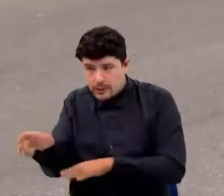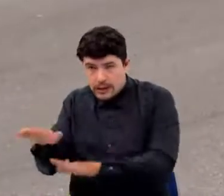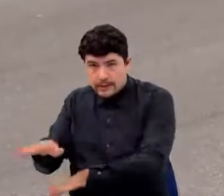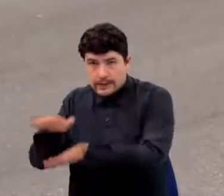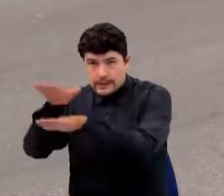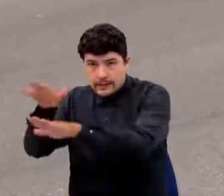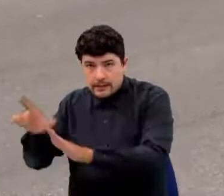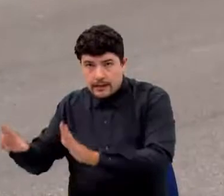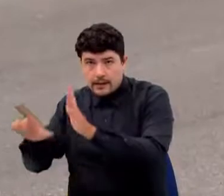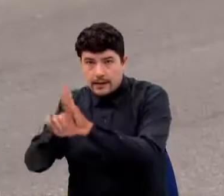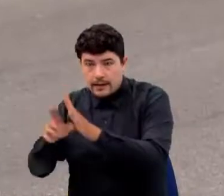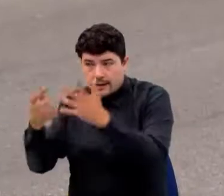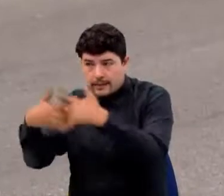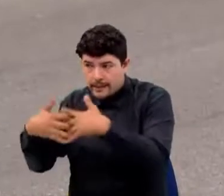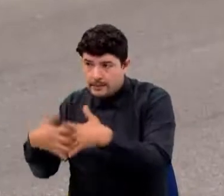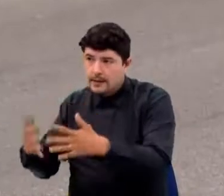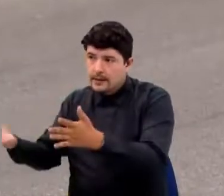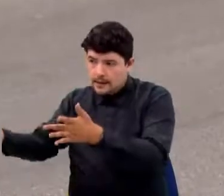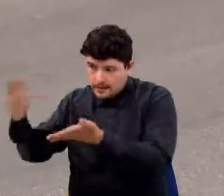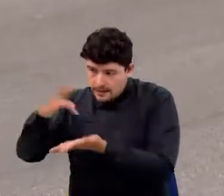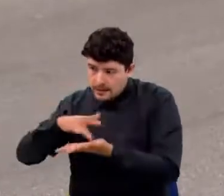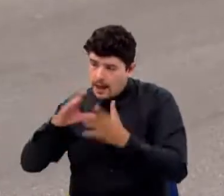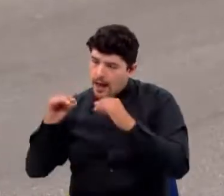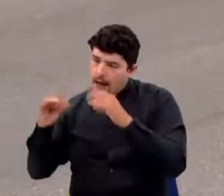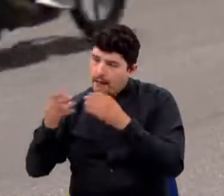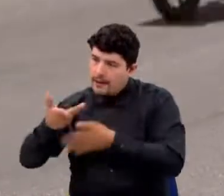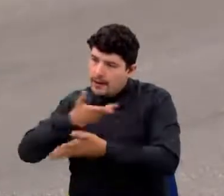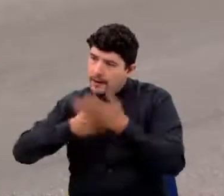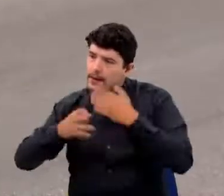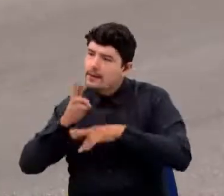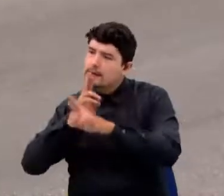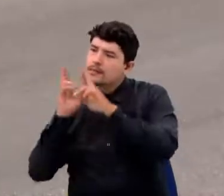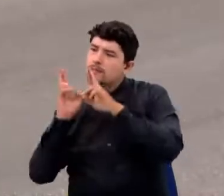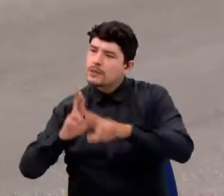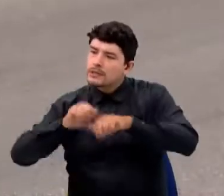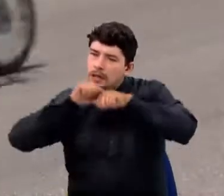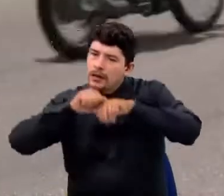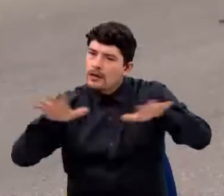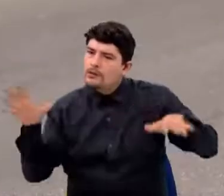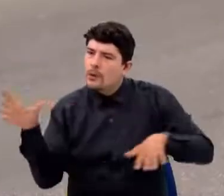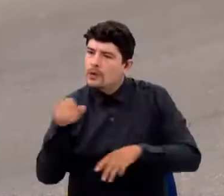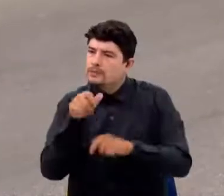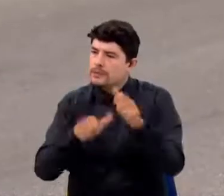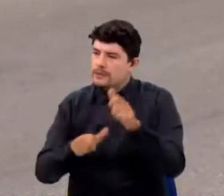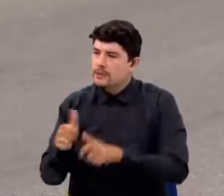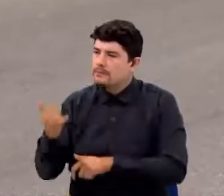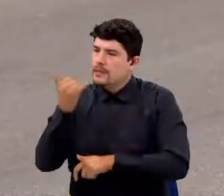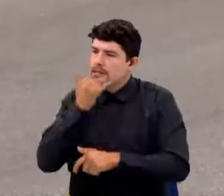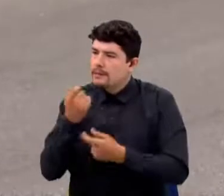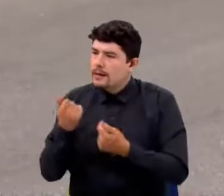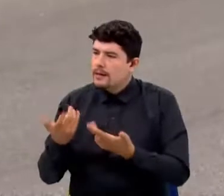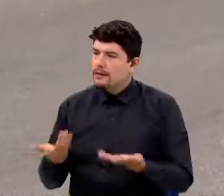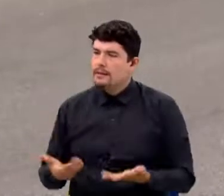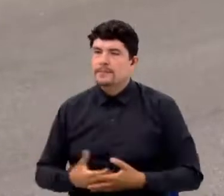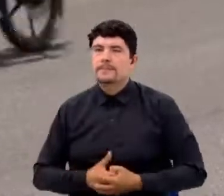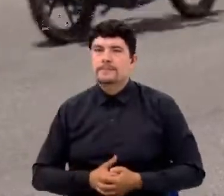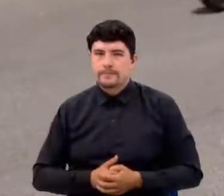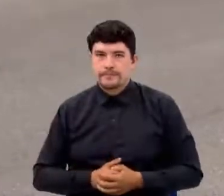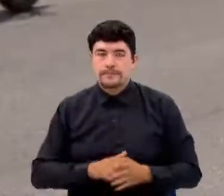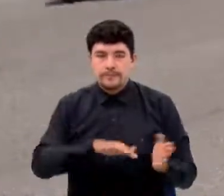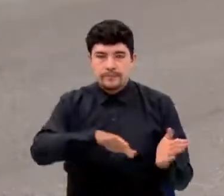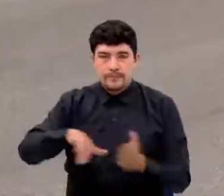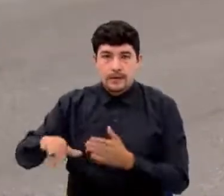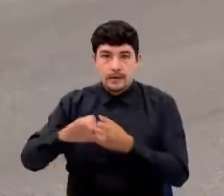responda ante los medios de comunicación. También, por otra parte, Oriente Noticias está del lado de la comunidad en Cúcuta, pues en un